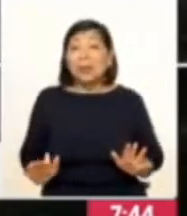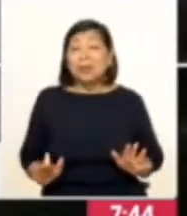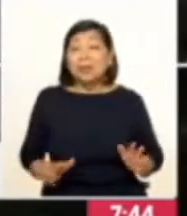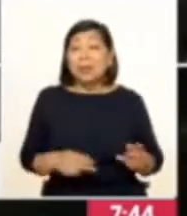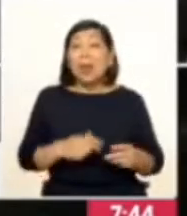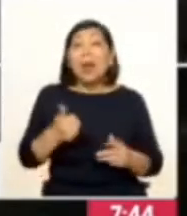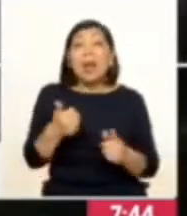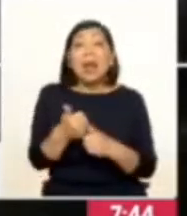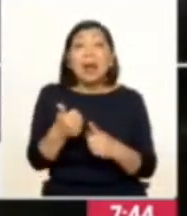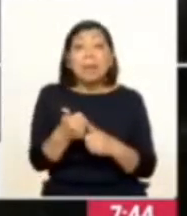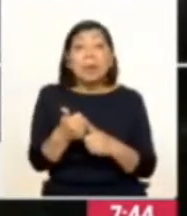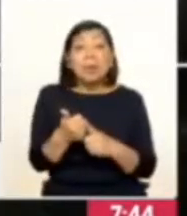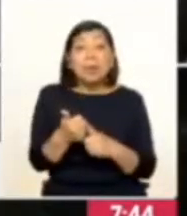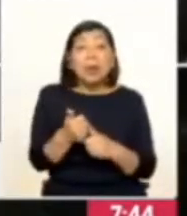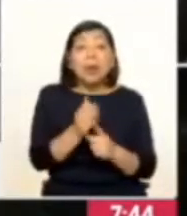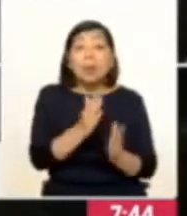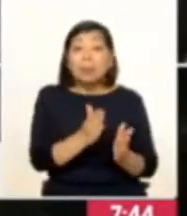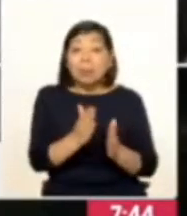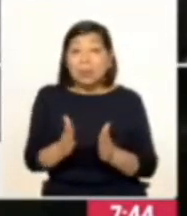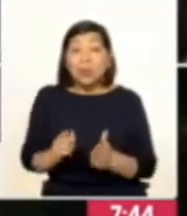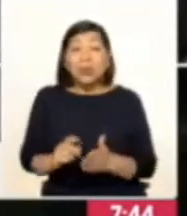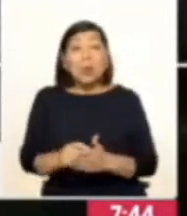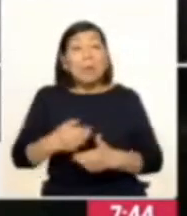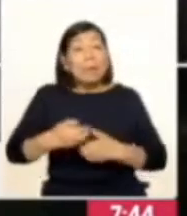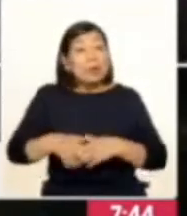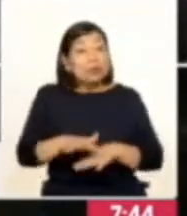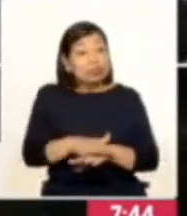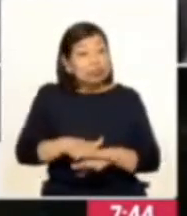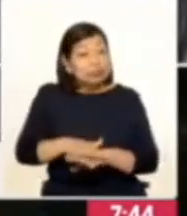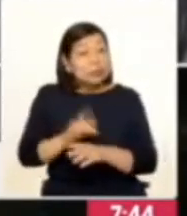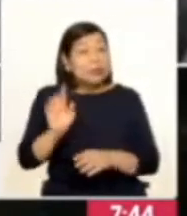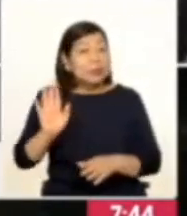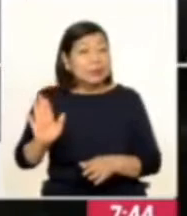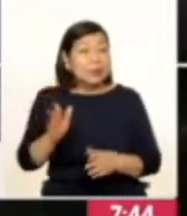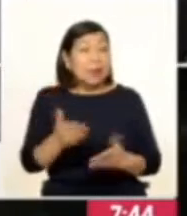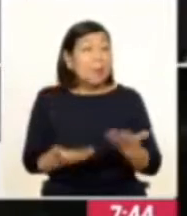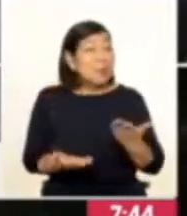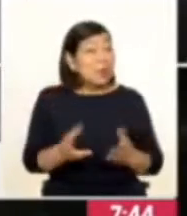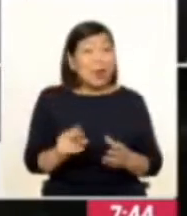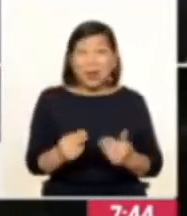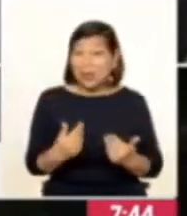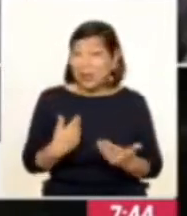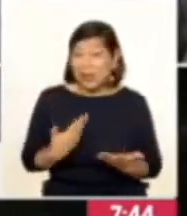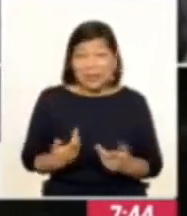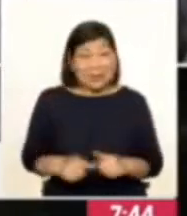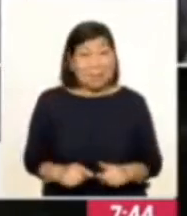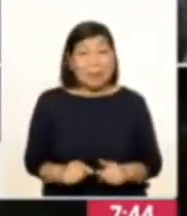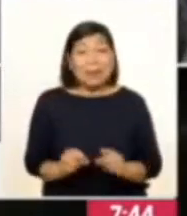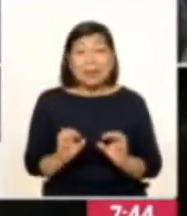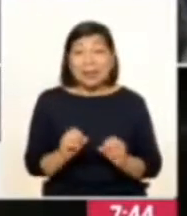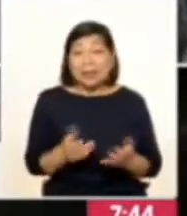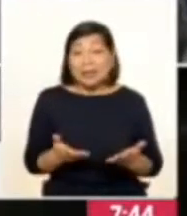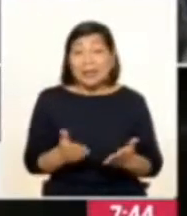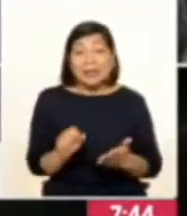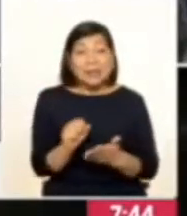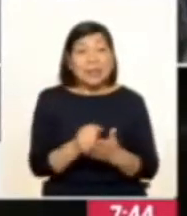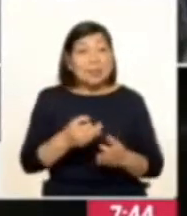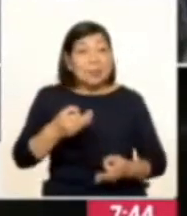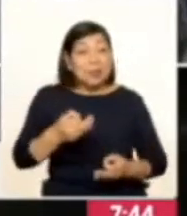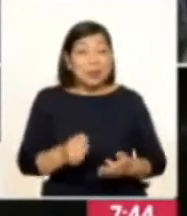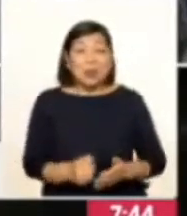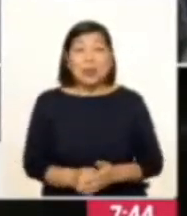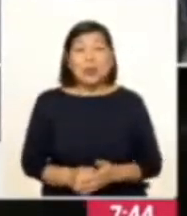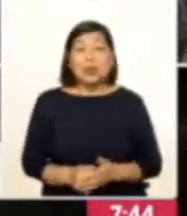que encargar las propias organizaciones públicas a través de procesos disciplinarios y muchas veces no tienen la capacidad y obviamente el sistema de Justicia